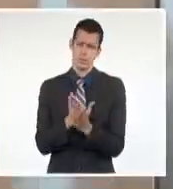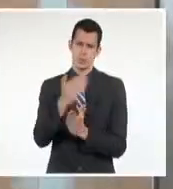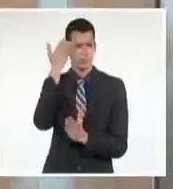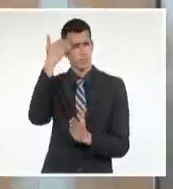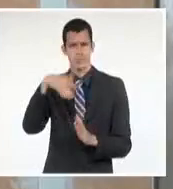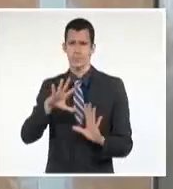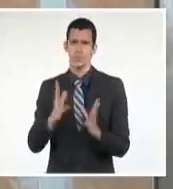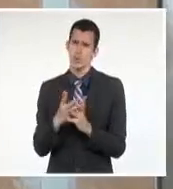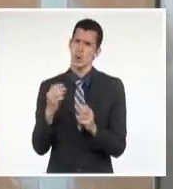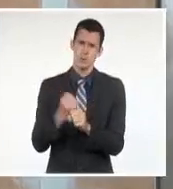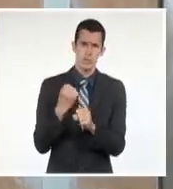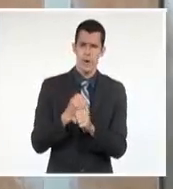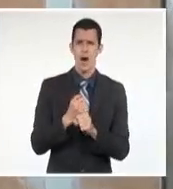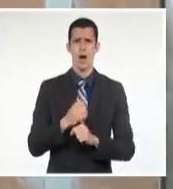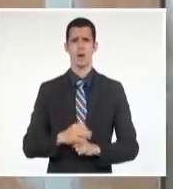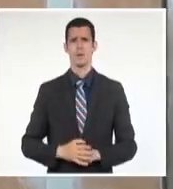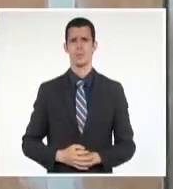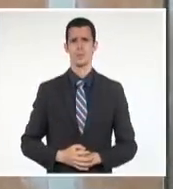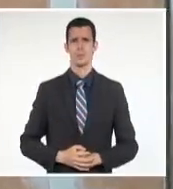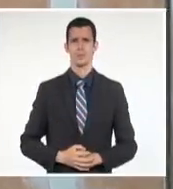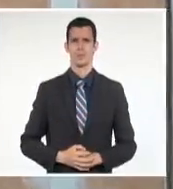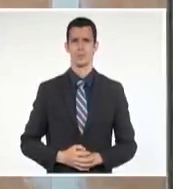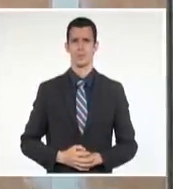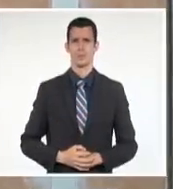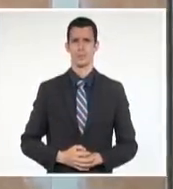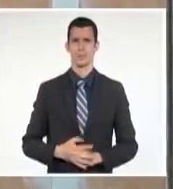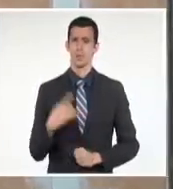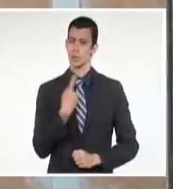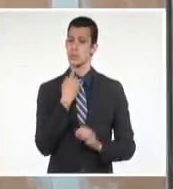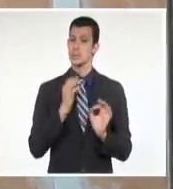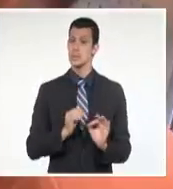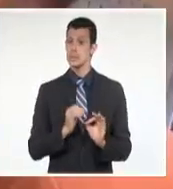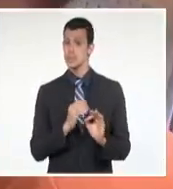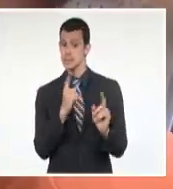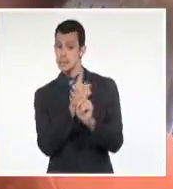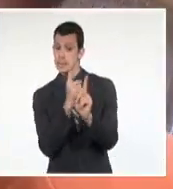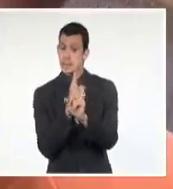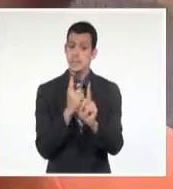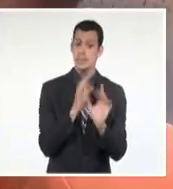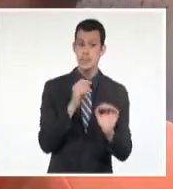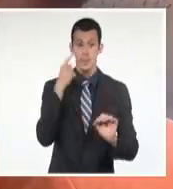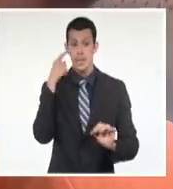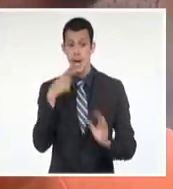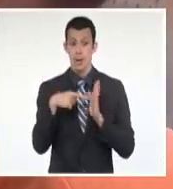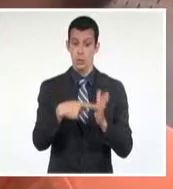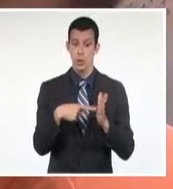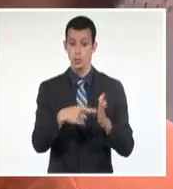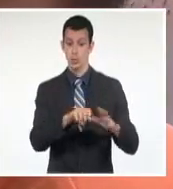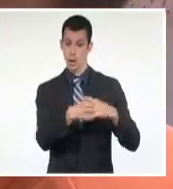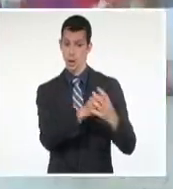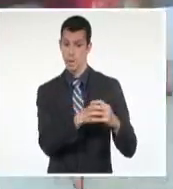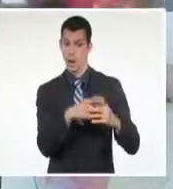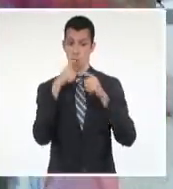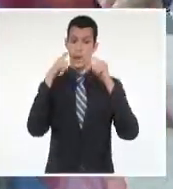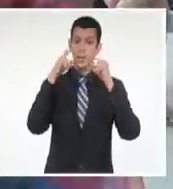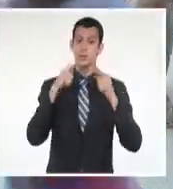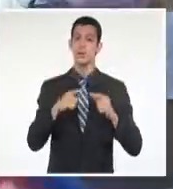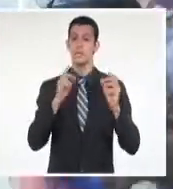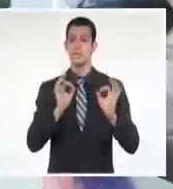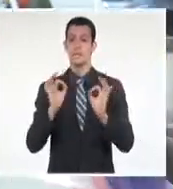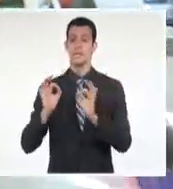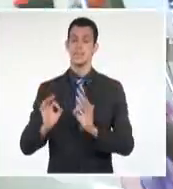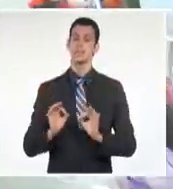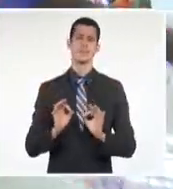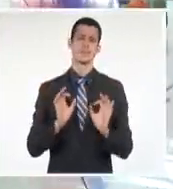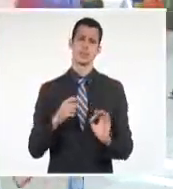pandemia. Siempre estamos atrás de él, de que se cuide, que use su nasobuco, que se lave las manos y lo hemos llevado súper bien.